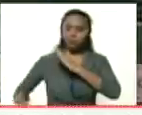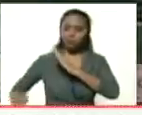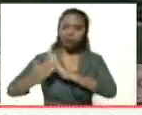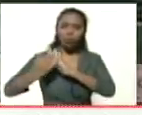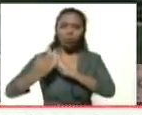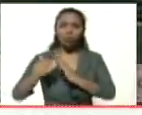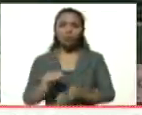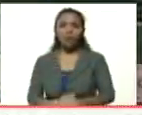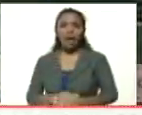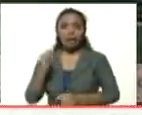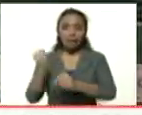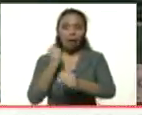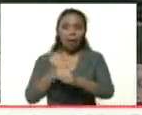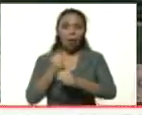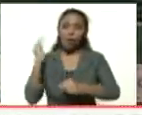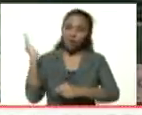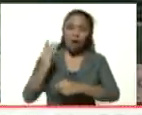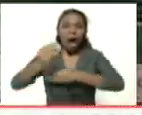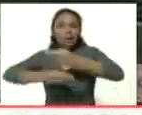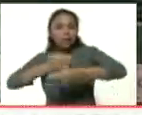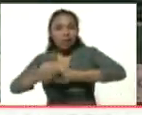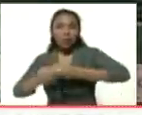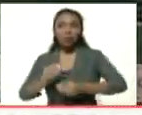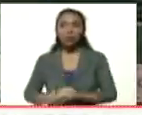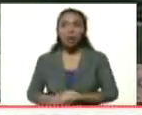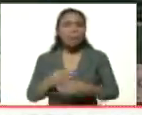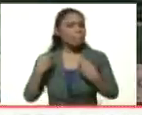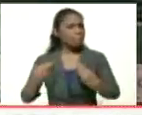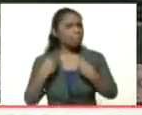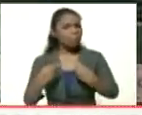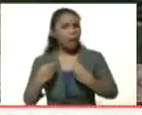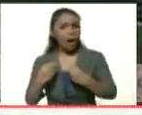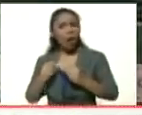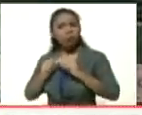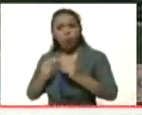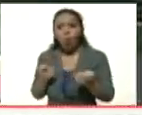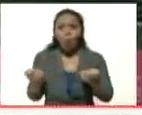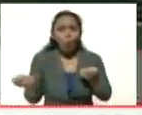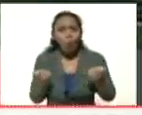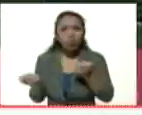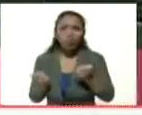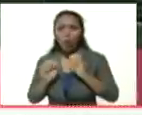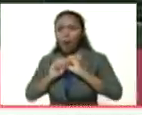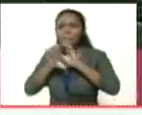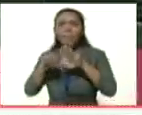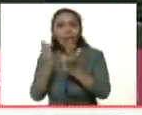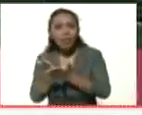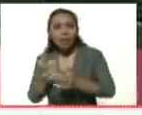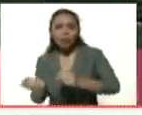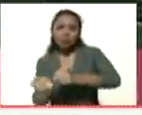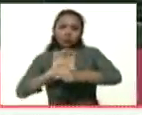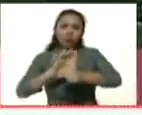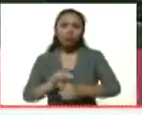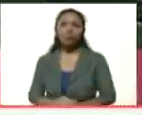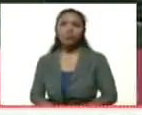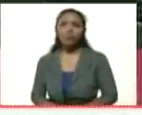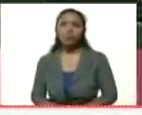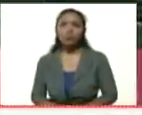obstaculicen el trabajo que venimos haciendo para controlar la pandemia por